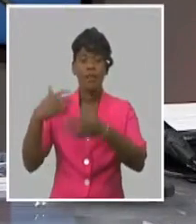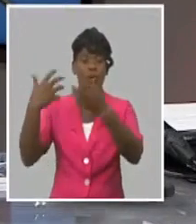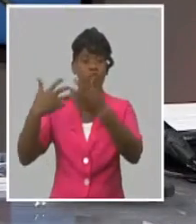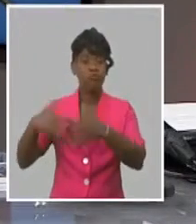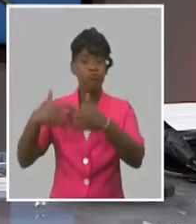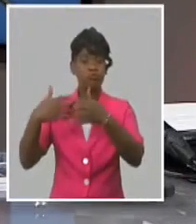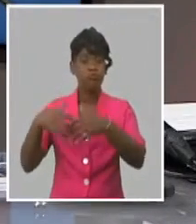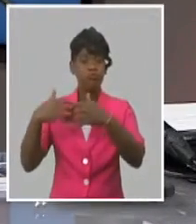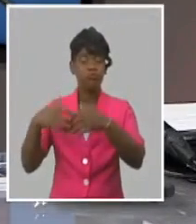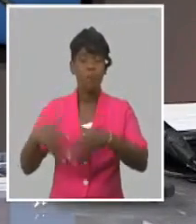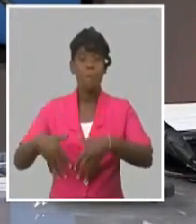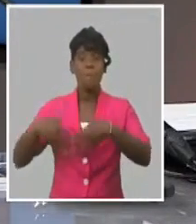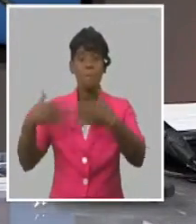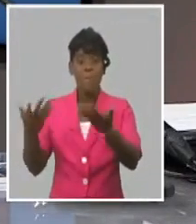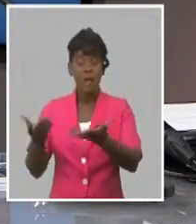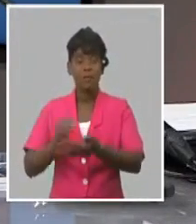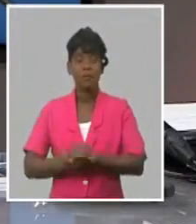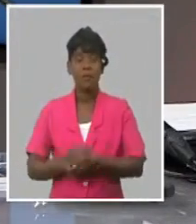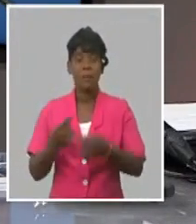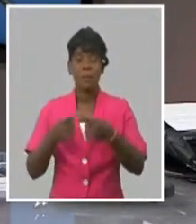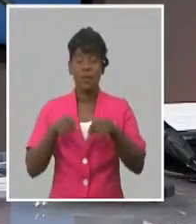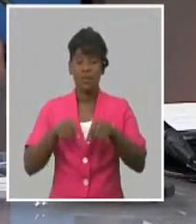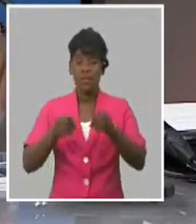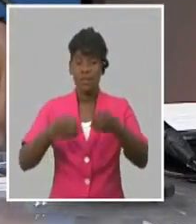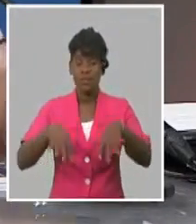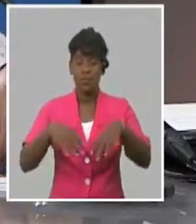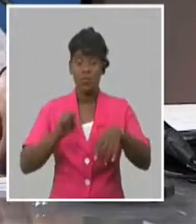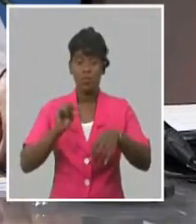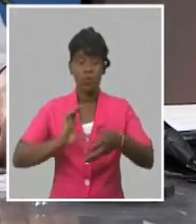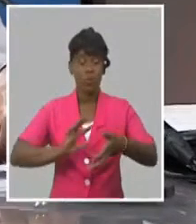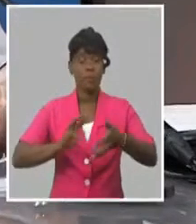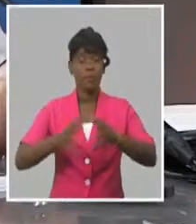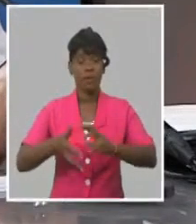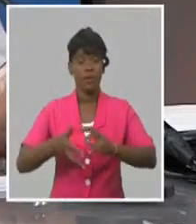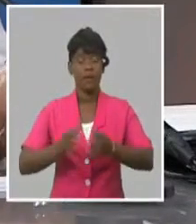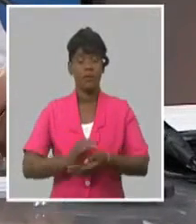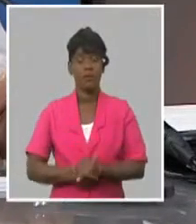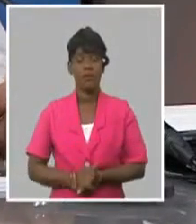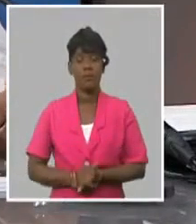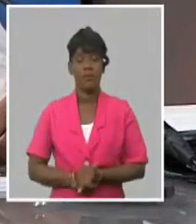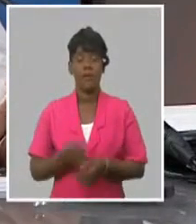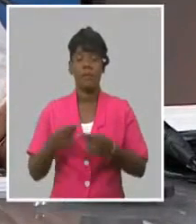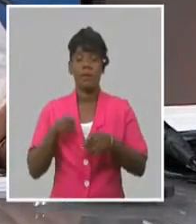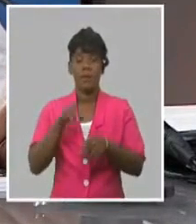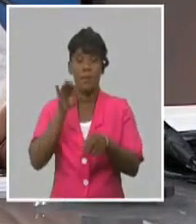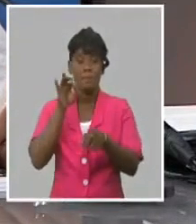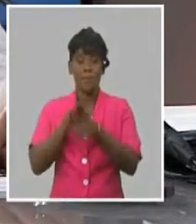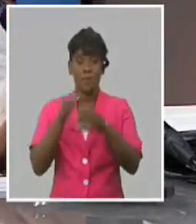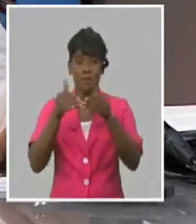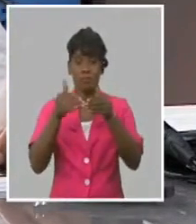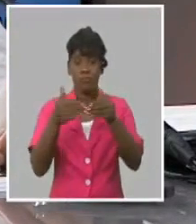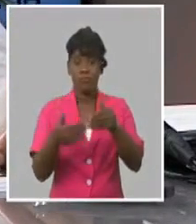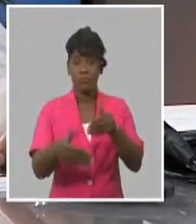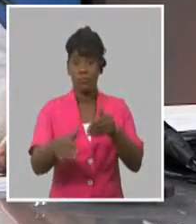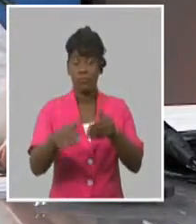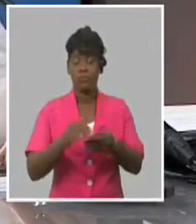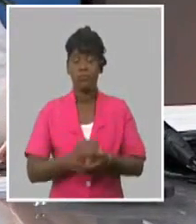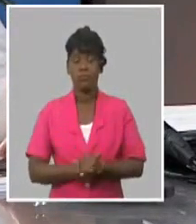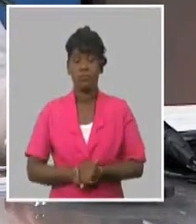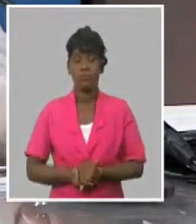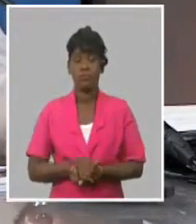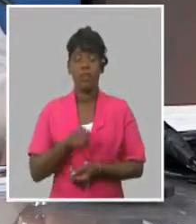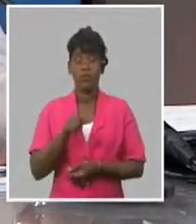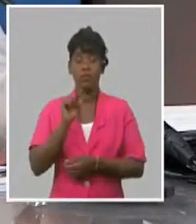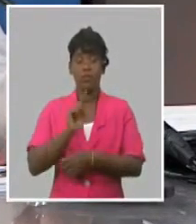pero en estas condiciones es muy complejo. Y estas complejidades desde el punto de partida es la